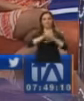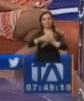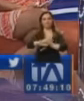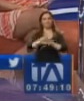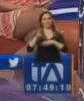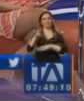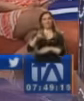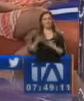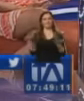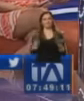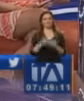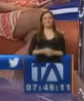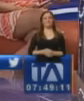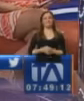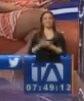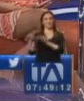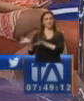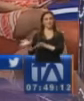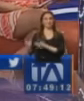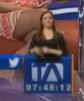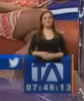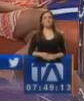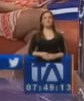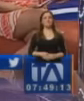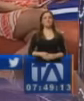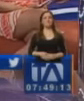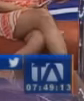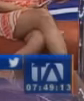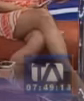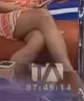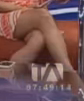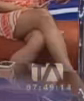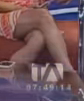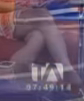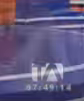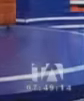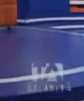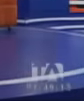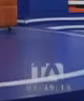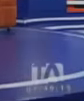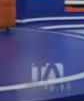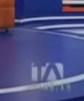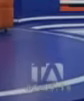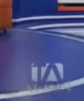de la pausa. Ahí está para que nos escriba @24horasUyo. Ya volvemos.